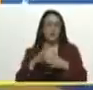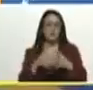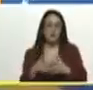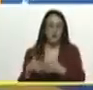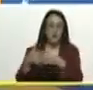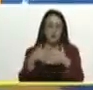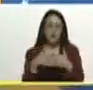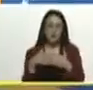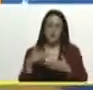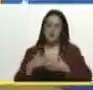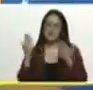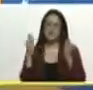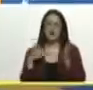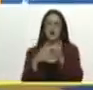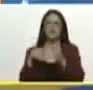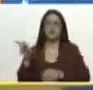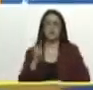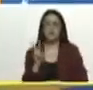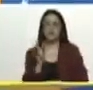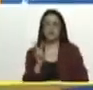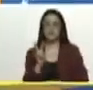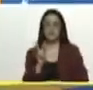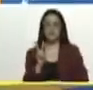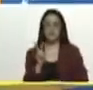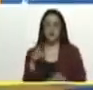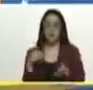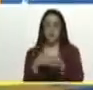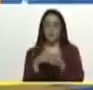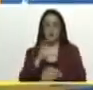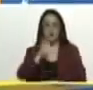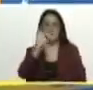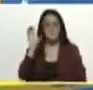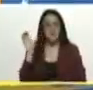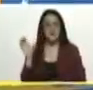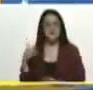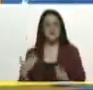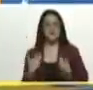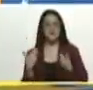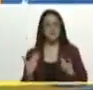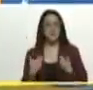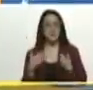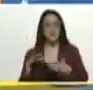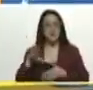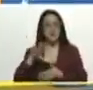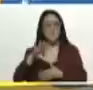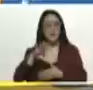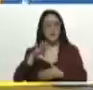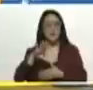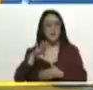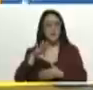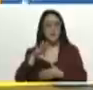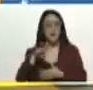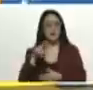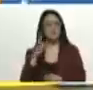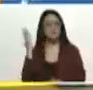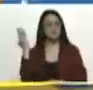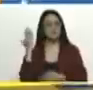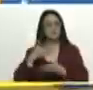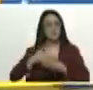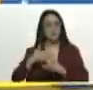coercitivas unilaterales contra Venezuela y contra los países que sufren en nuestra América ese tipo de